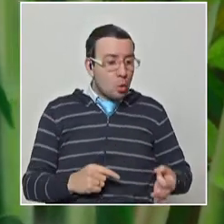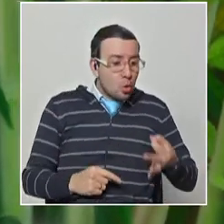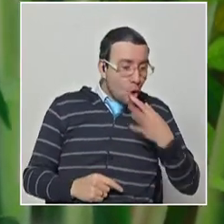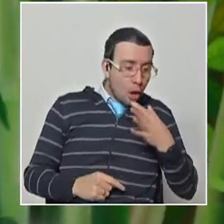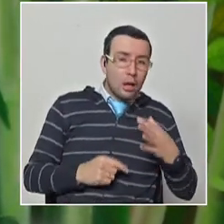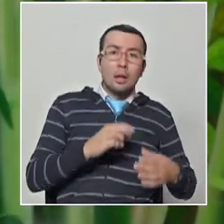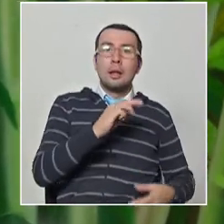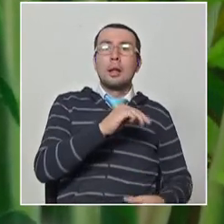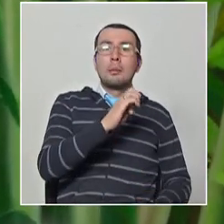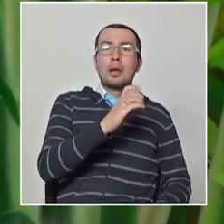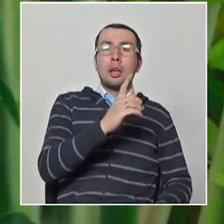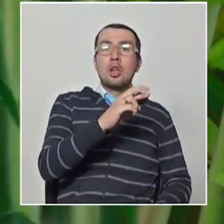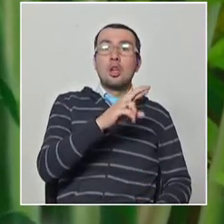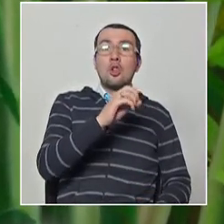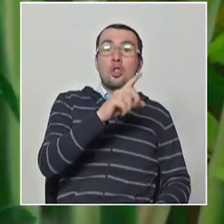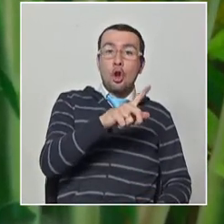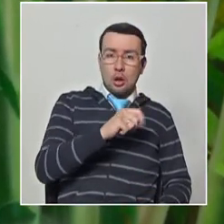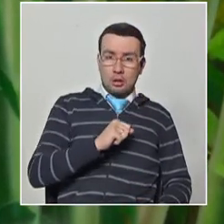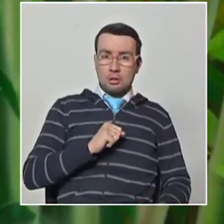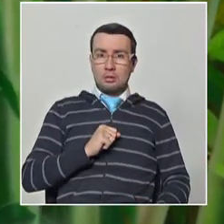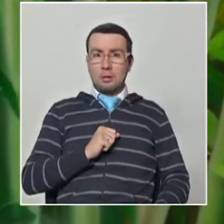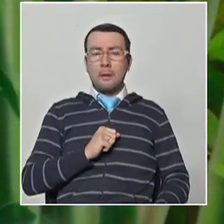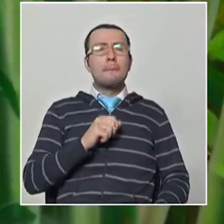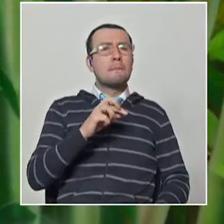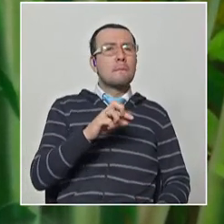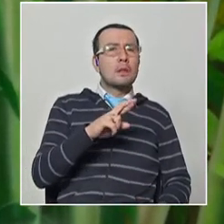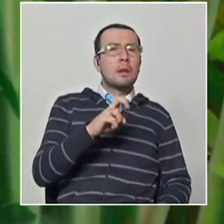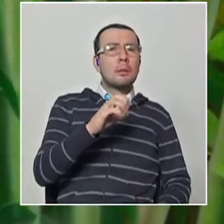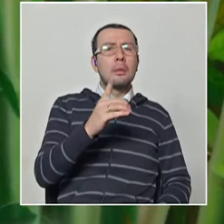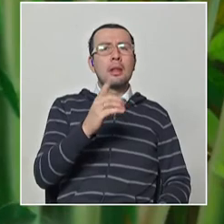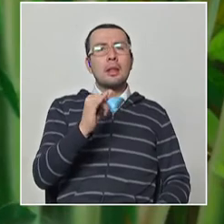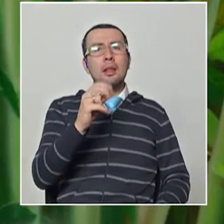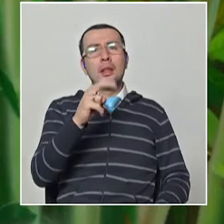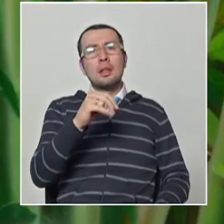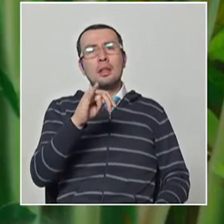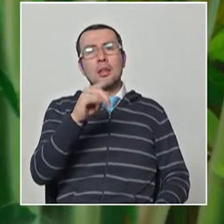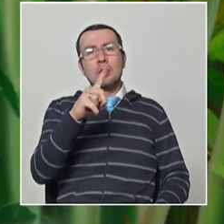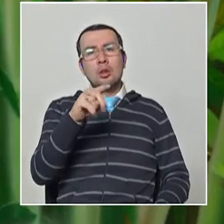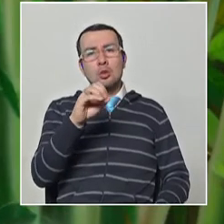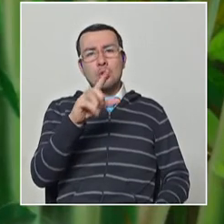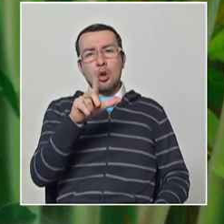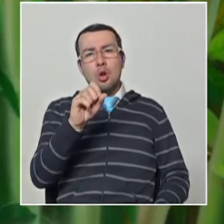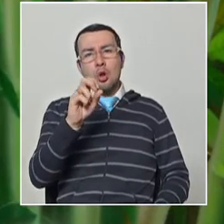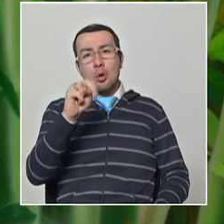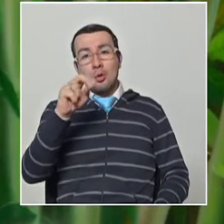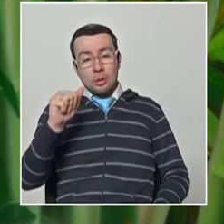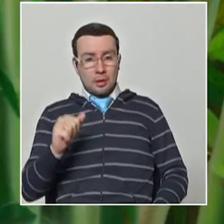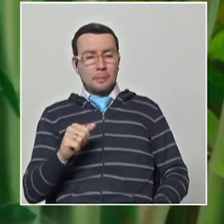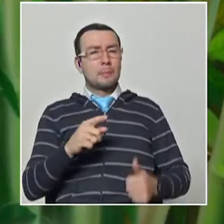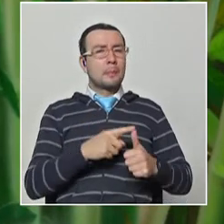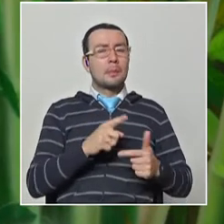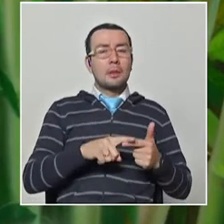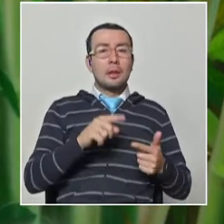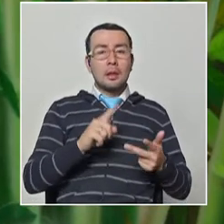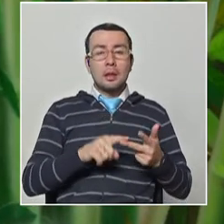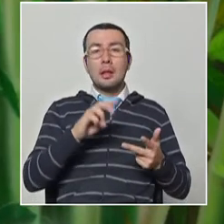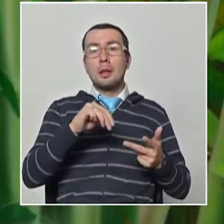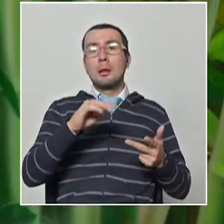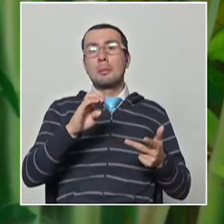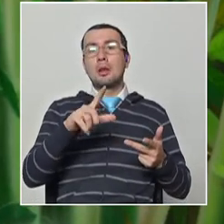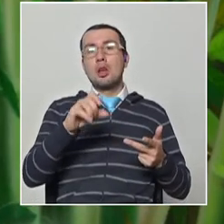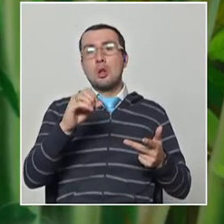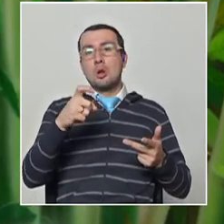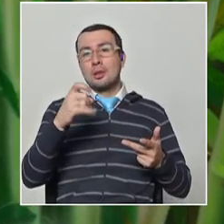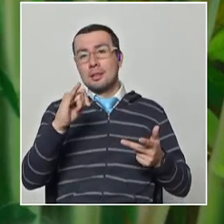medrol que son prednisolona que estaban mezclando meloxicam que estaban